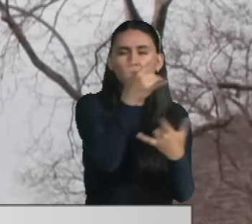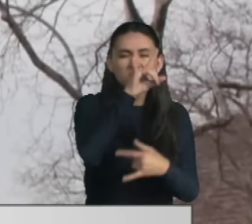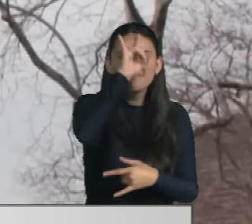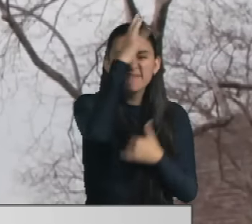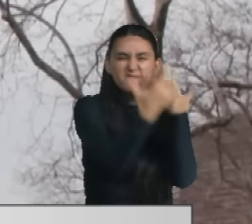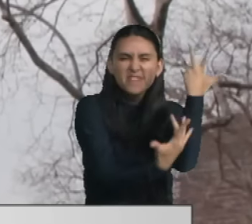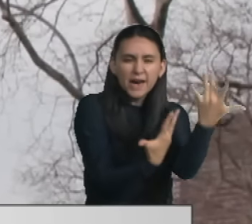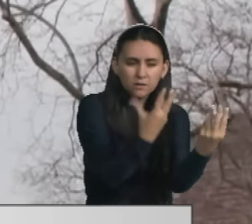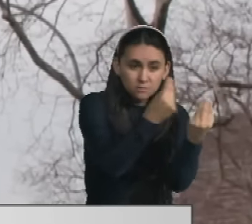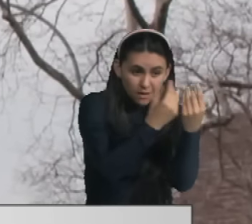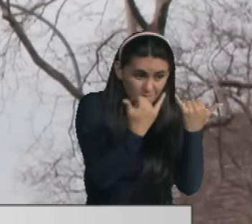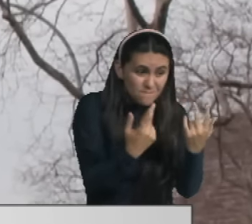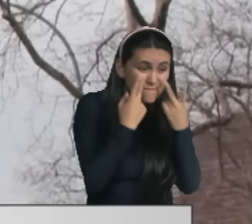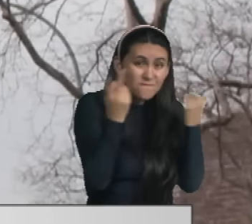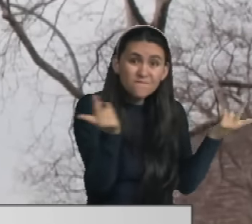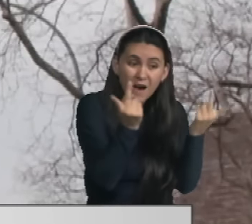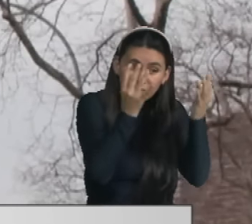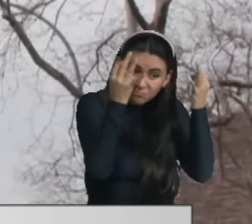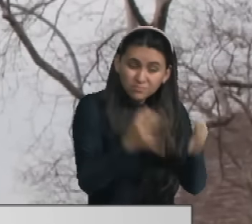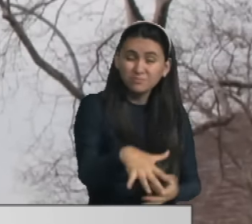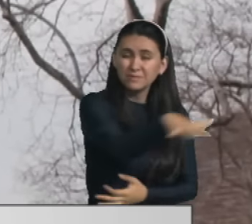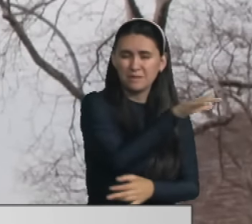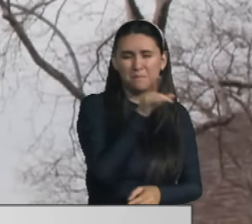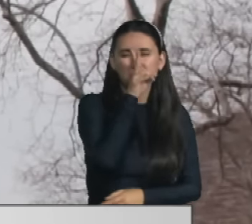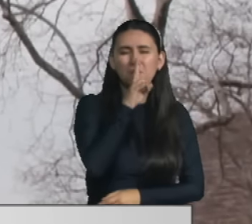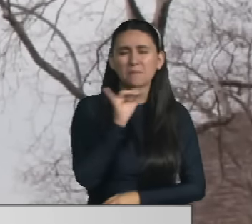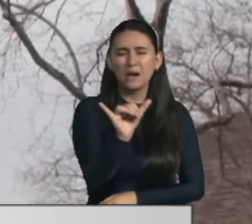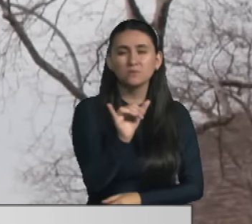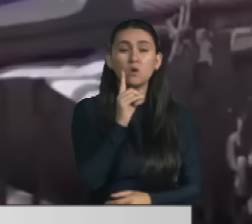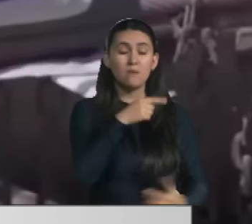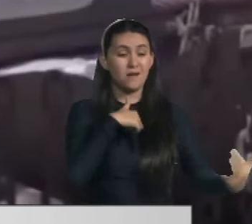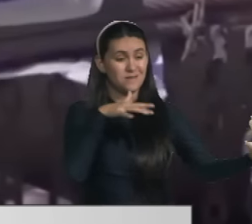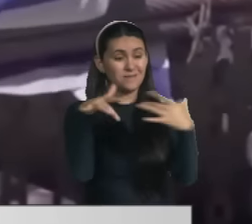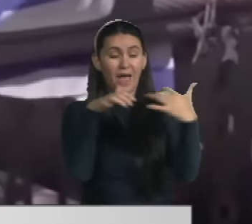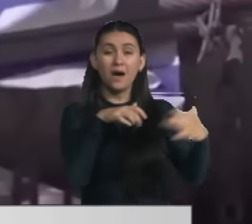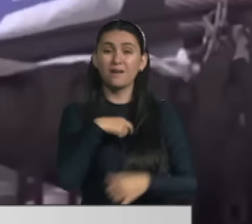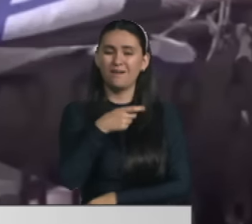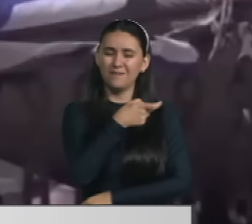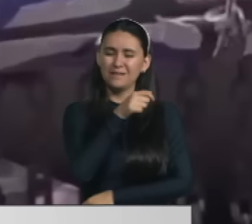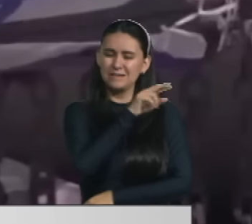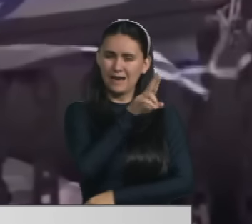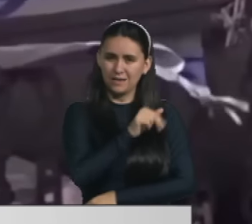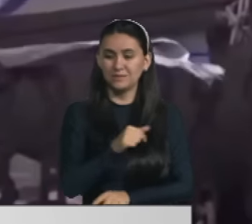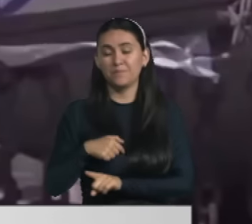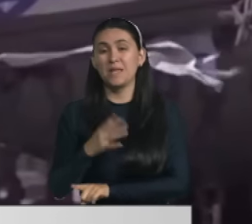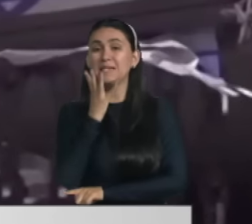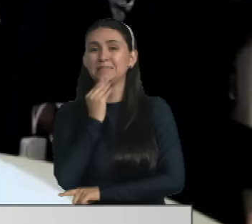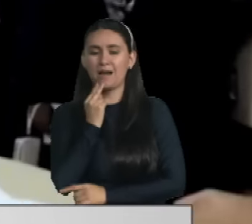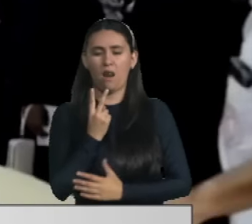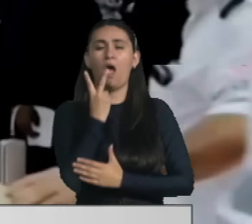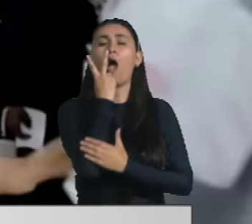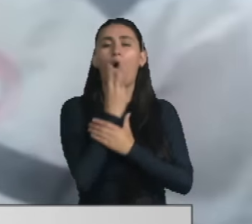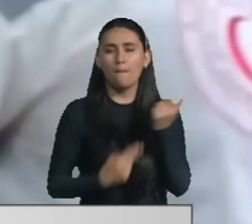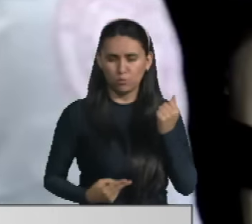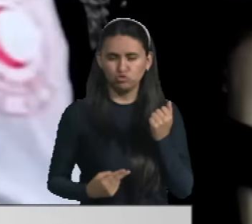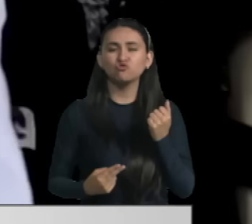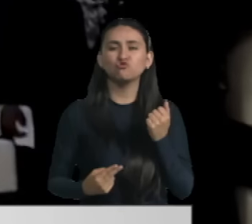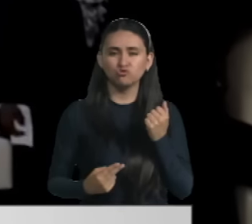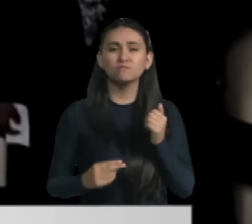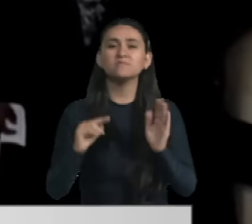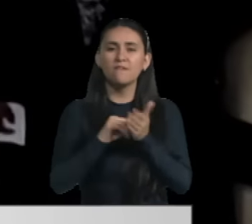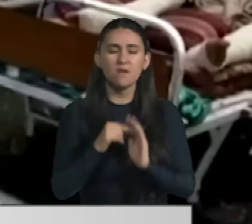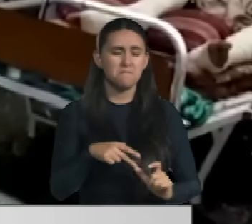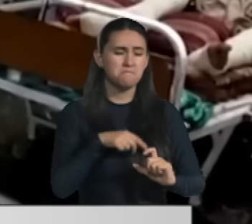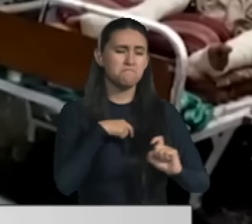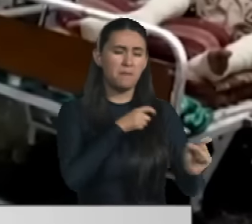Asimismo, una investigación de la ONU sobre los primeros meses de la guerra en Gaza ha concluido que tanto Israel como Hamas cometieron crímenes de